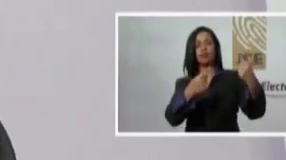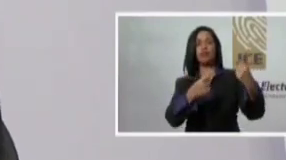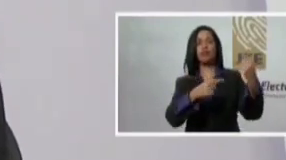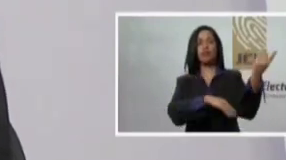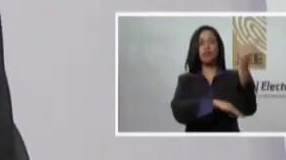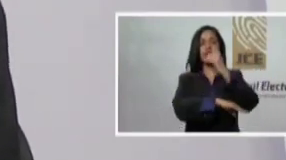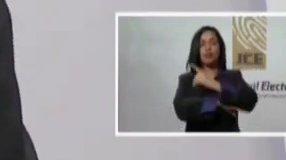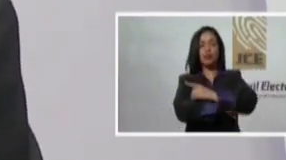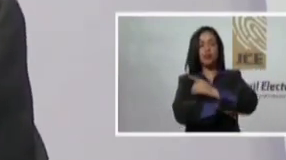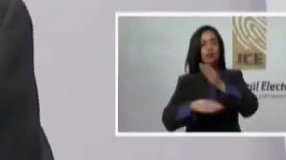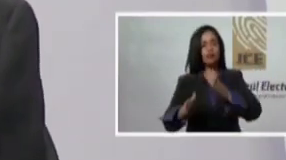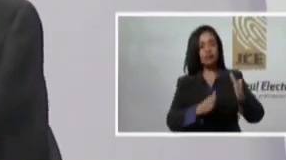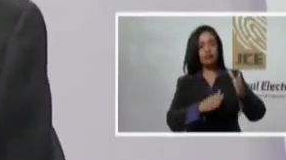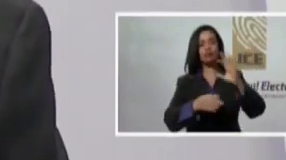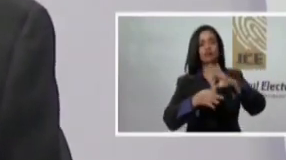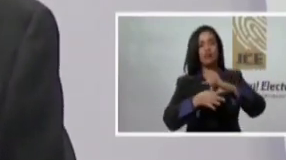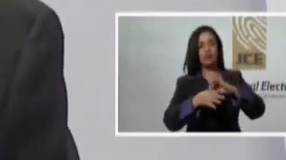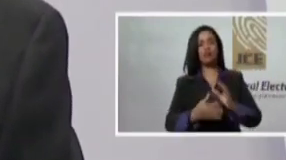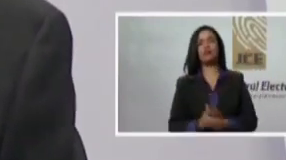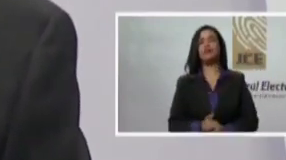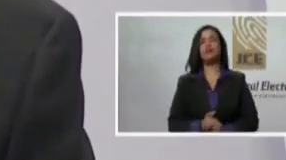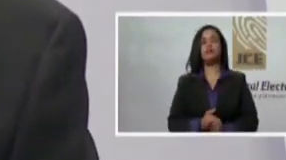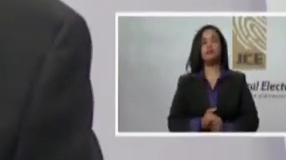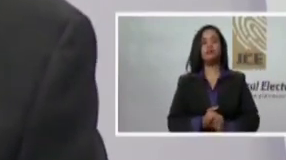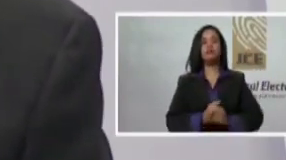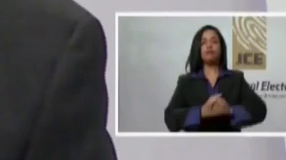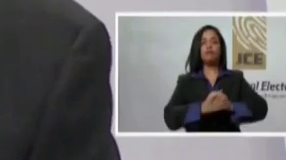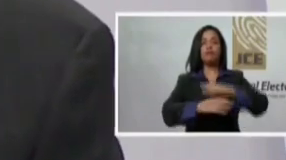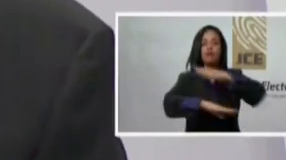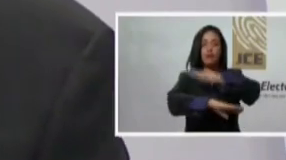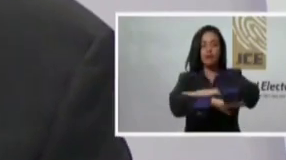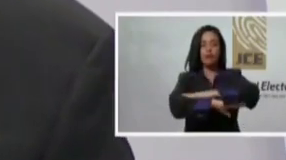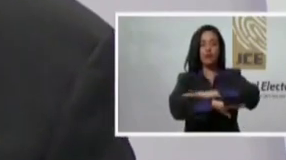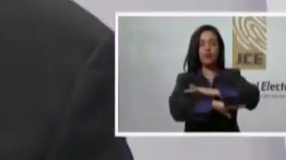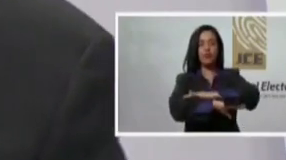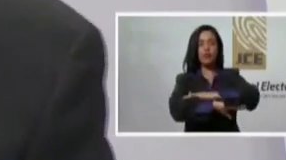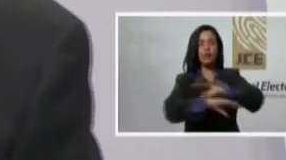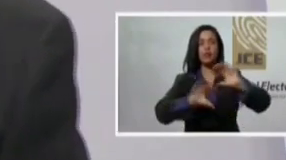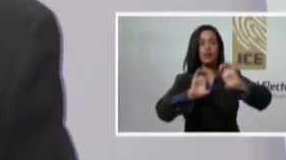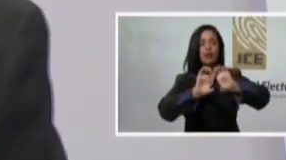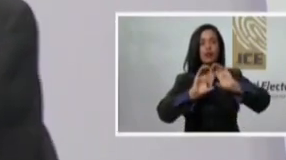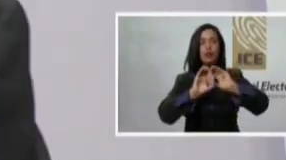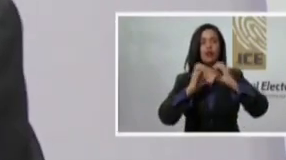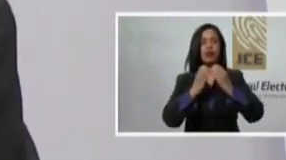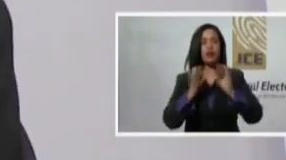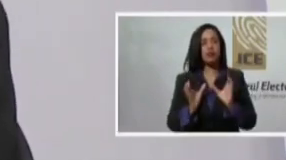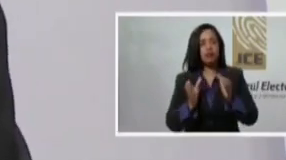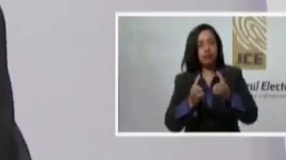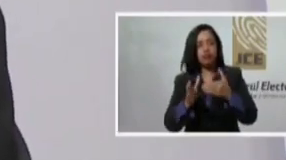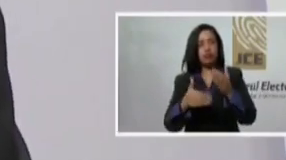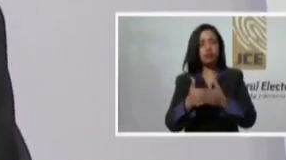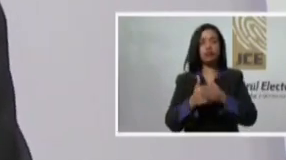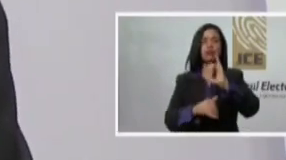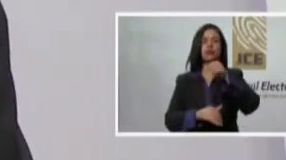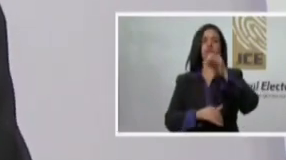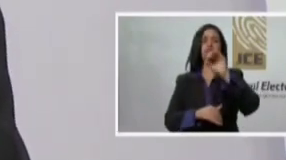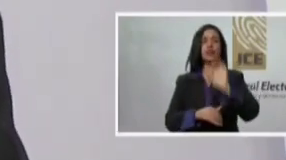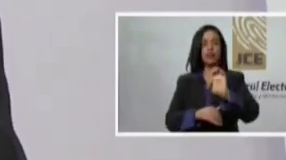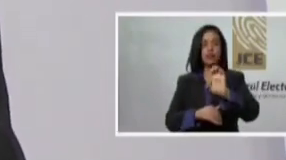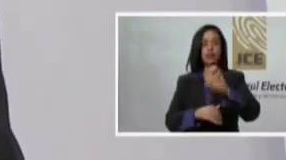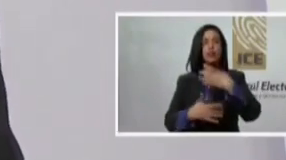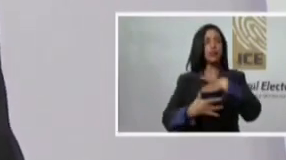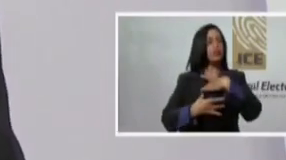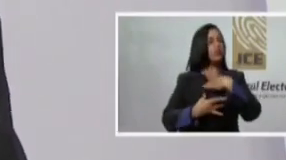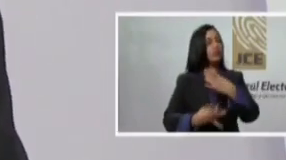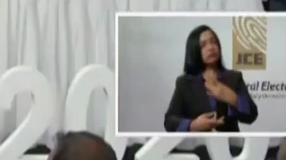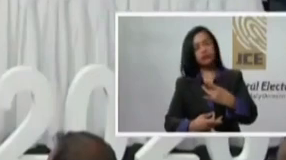Al Pleno de la Junta Central Electoral, por sus desvelos y largas jornadas de